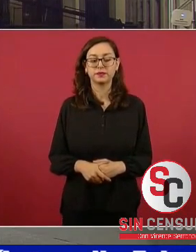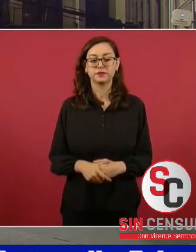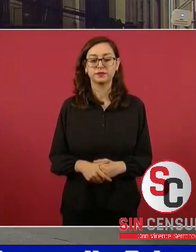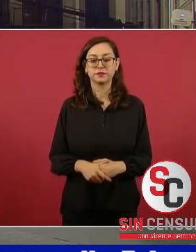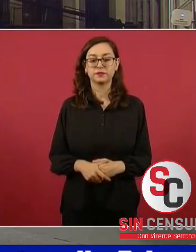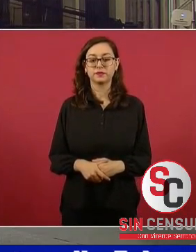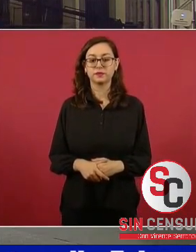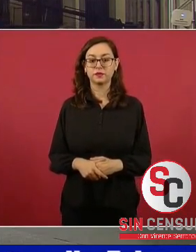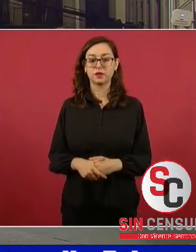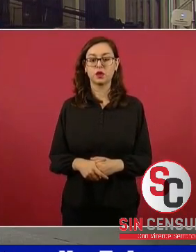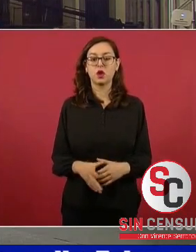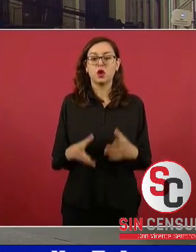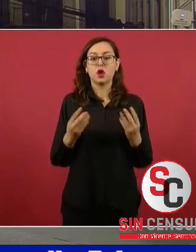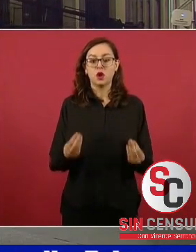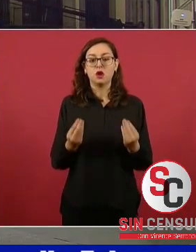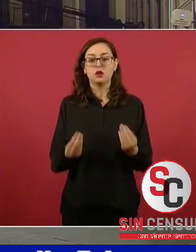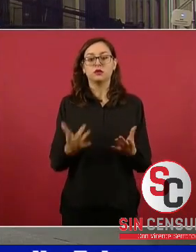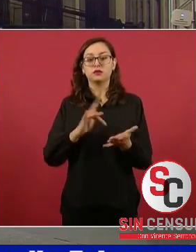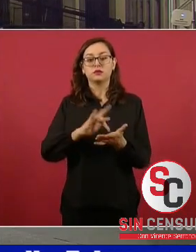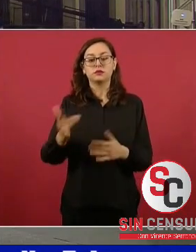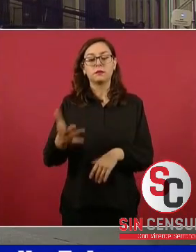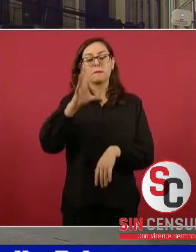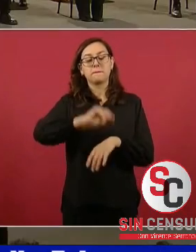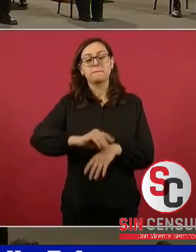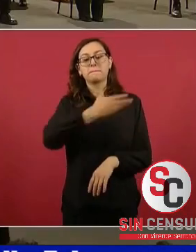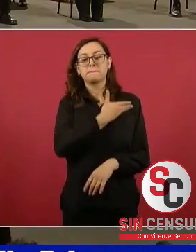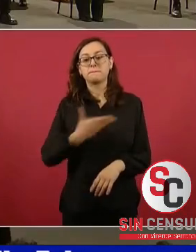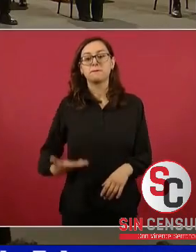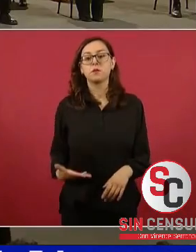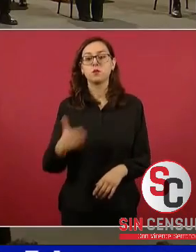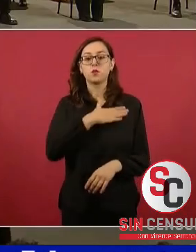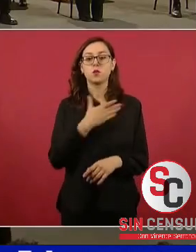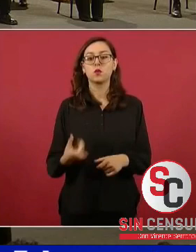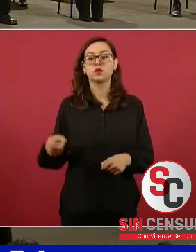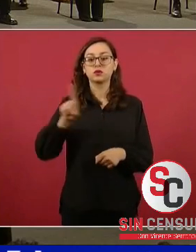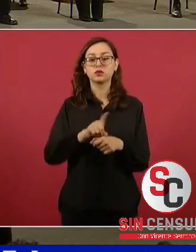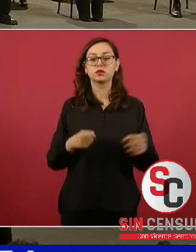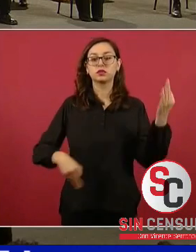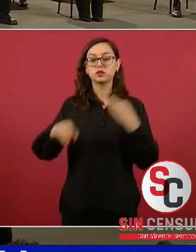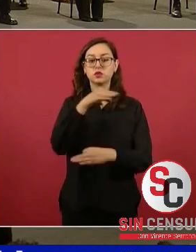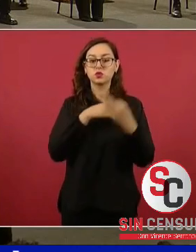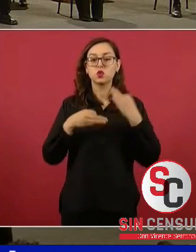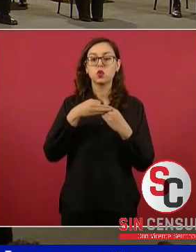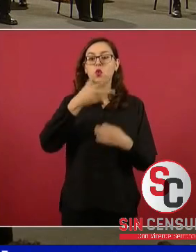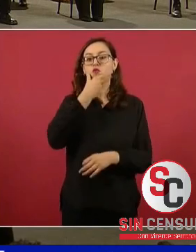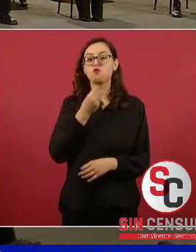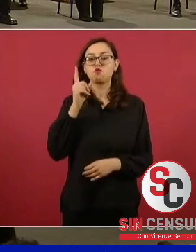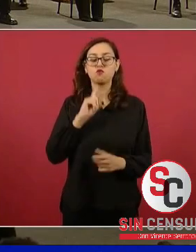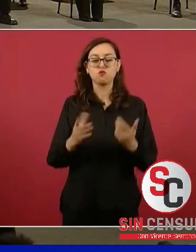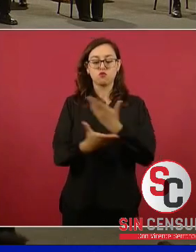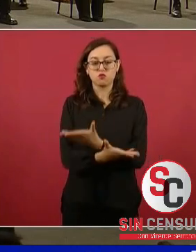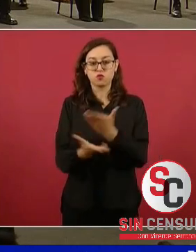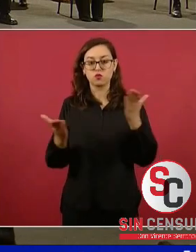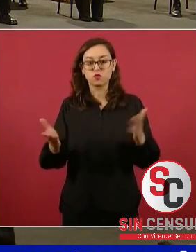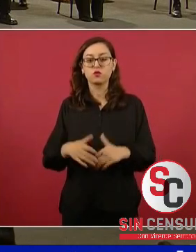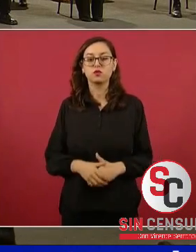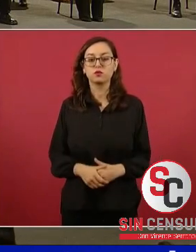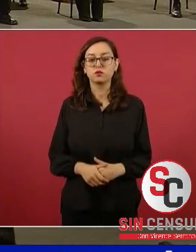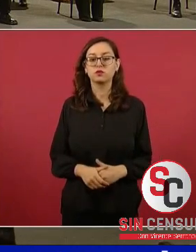Muchas gracias. Con su permiso, señor presidente, muy buenos días a todas y a todos. Vamos a dar a conocer los avances del Plan de